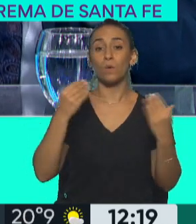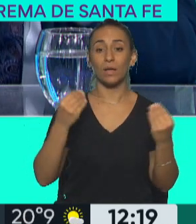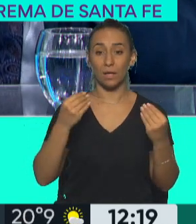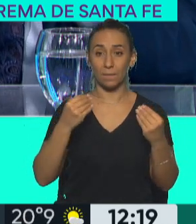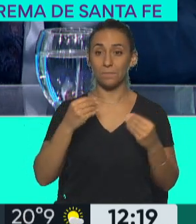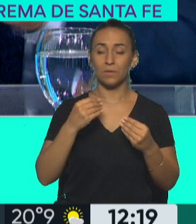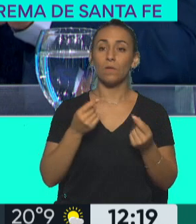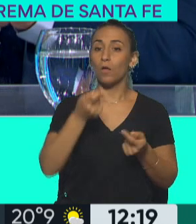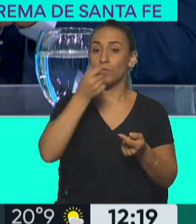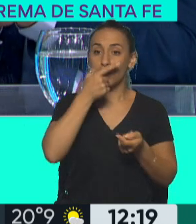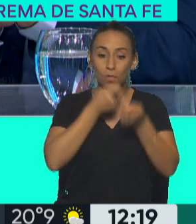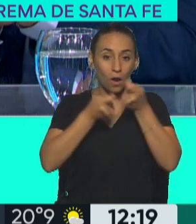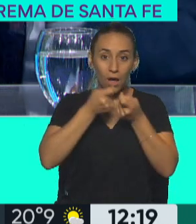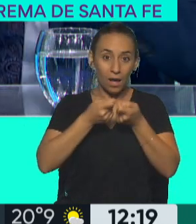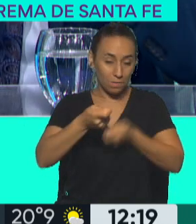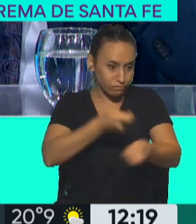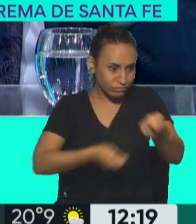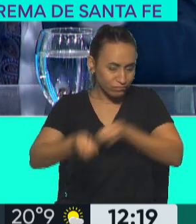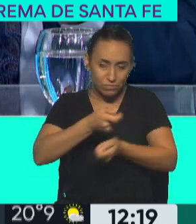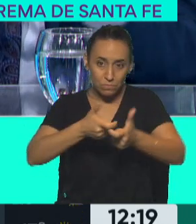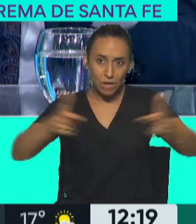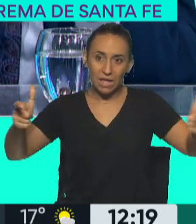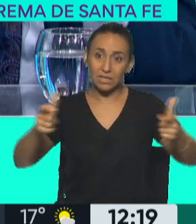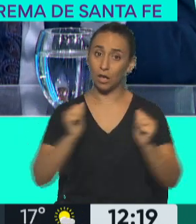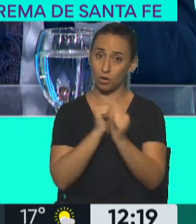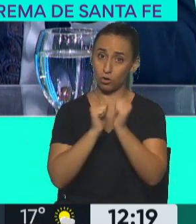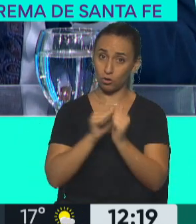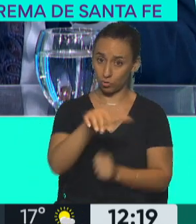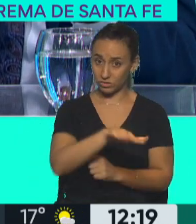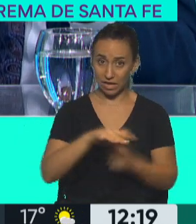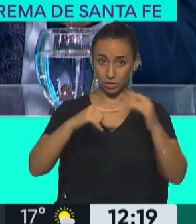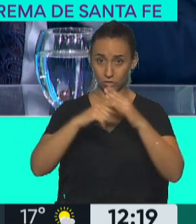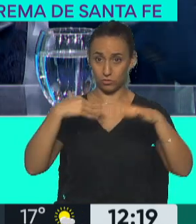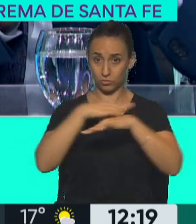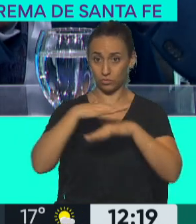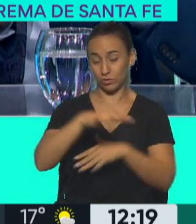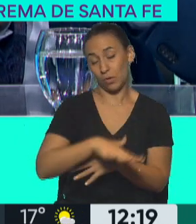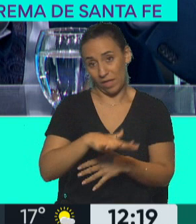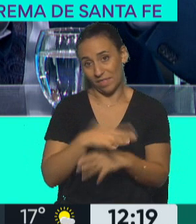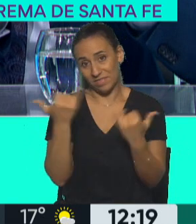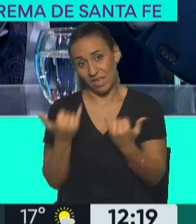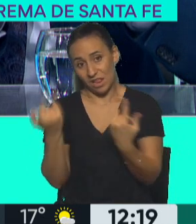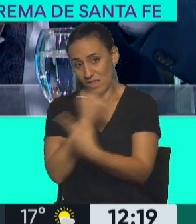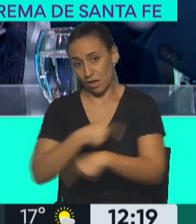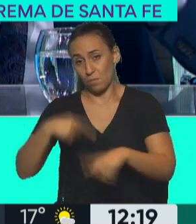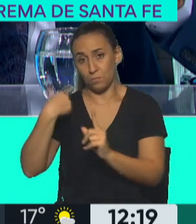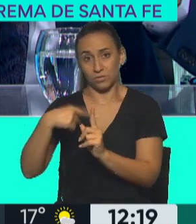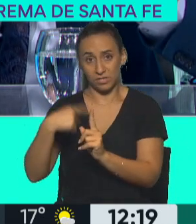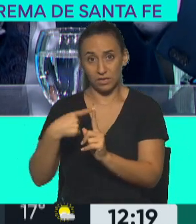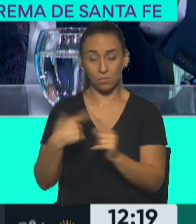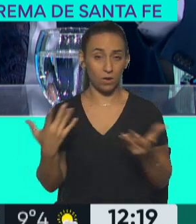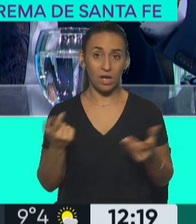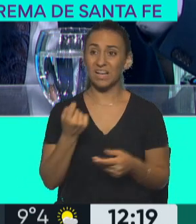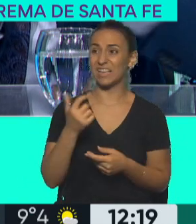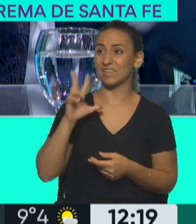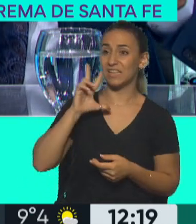exponencial de este mercado interno de drogas. Rosario es una ciudad, vamos a decir las cosas buenas de Rosario, Sí, ¿no? sí, claro, obvio. Más del casi